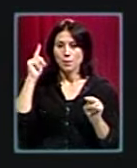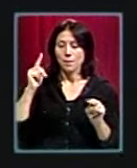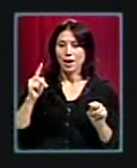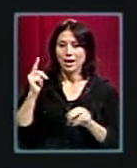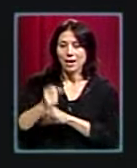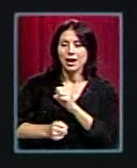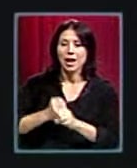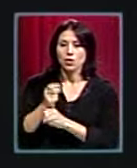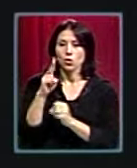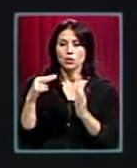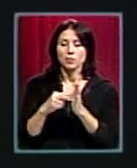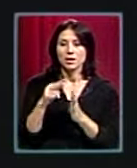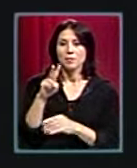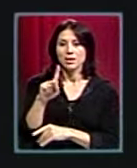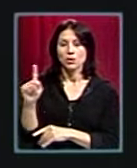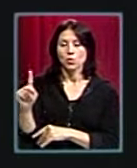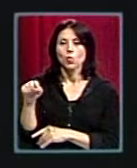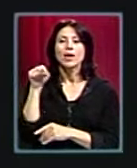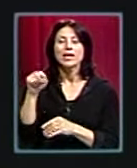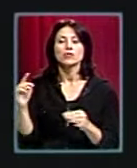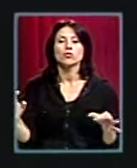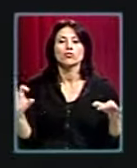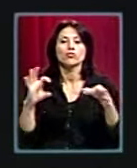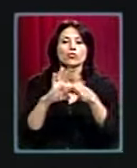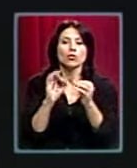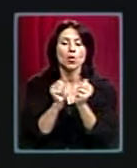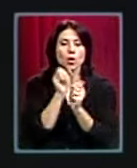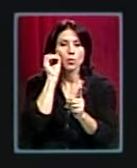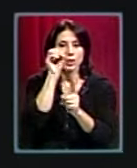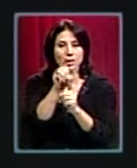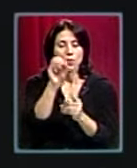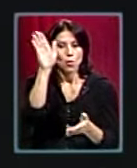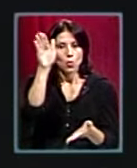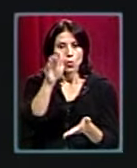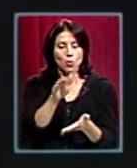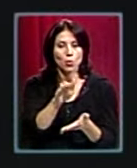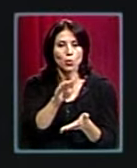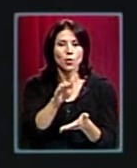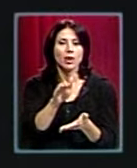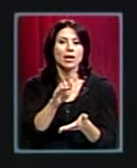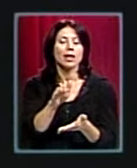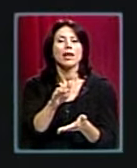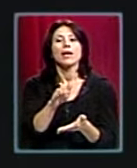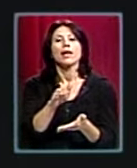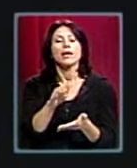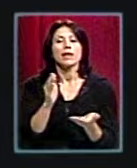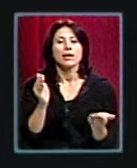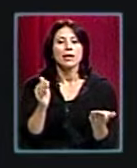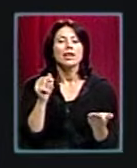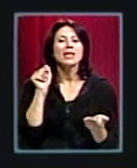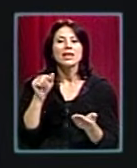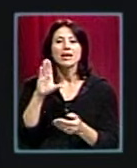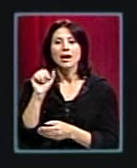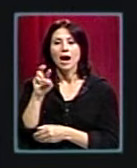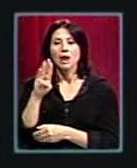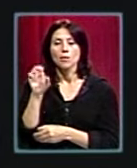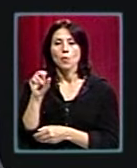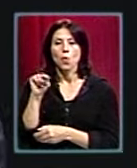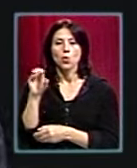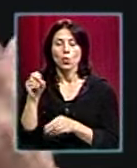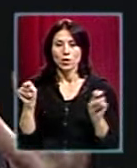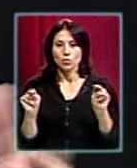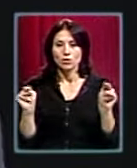que ver con el objetivo del eje de mitigación. Ese es un enorme reto y carbono neutral es lo siguiente.